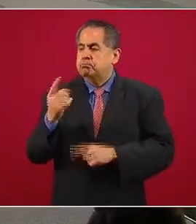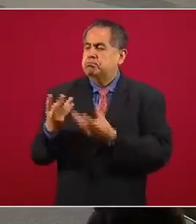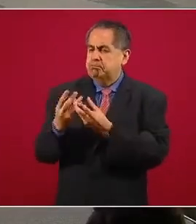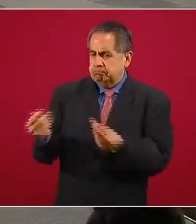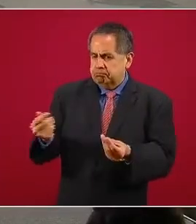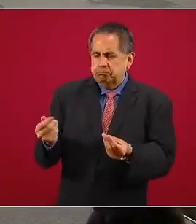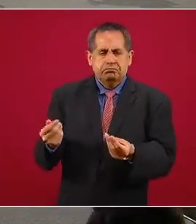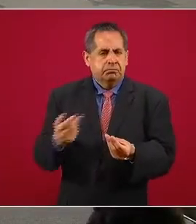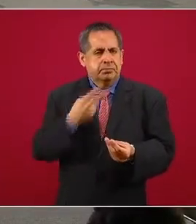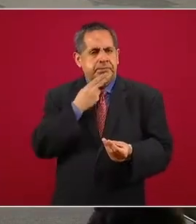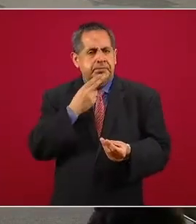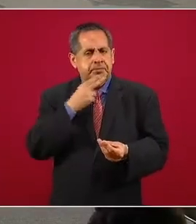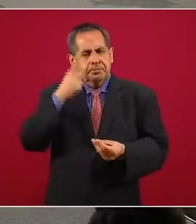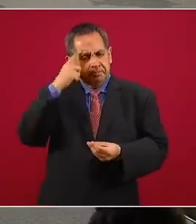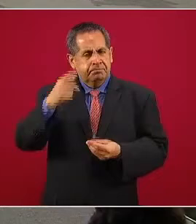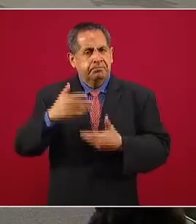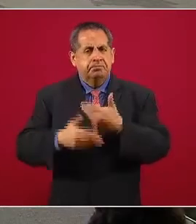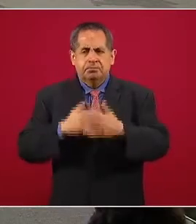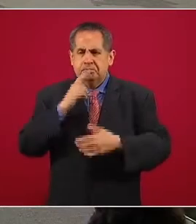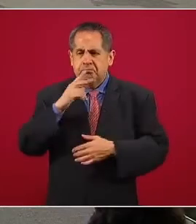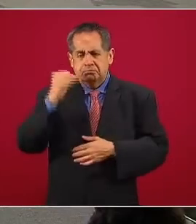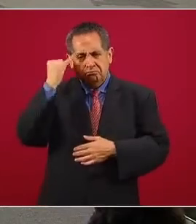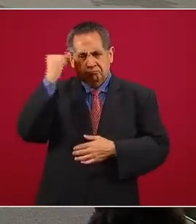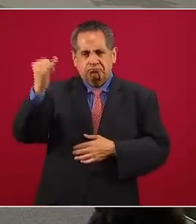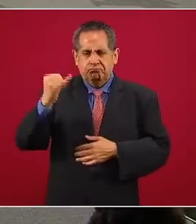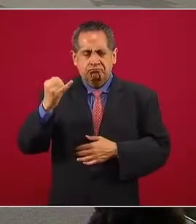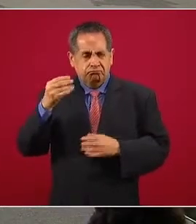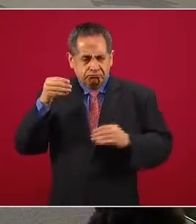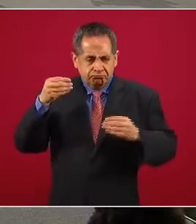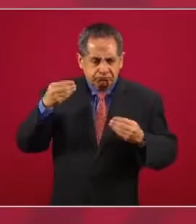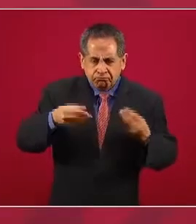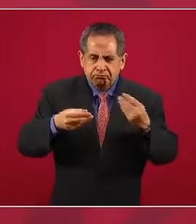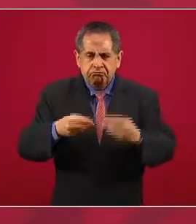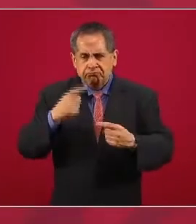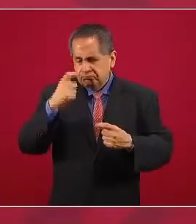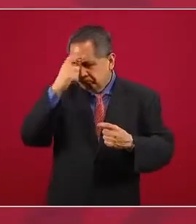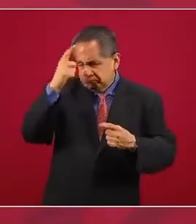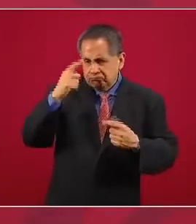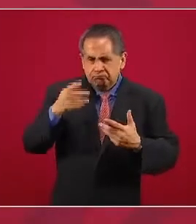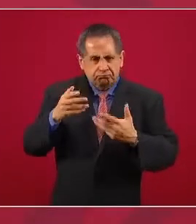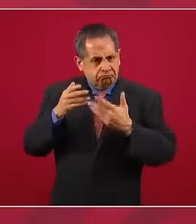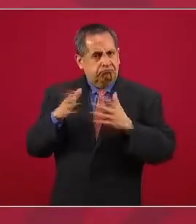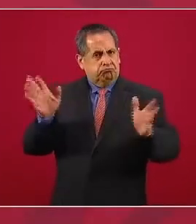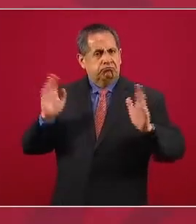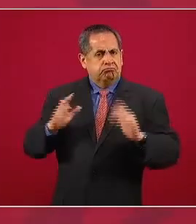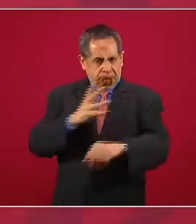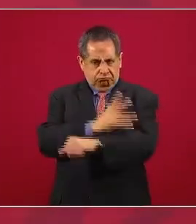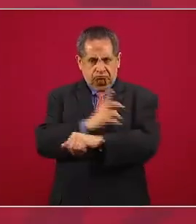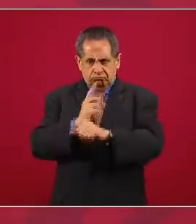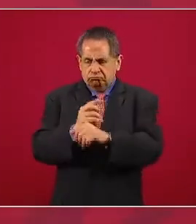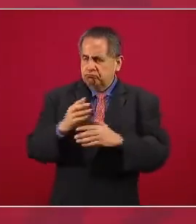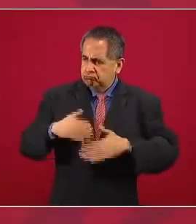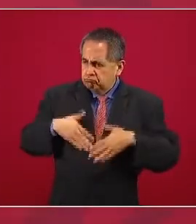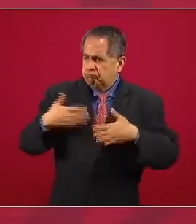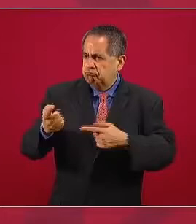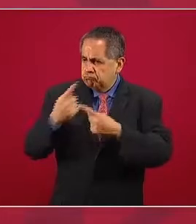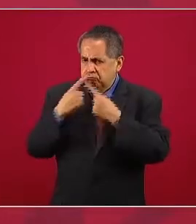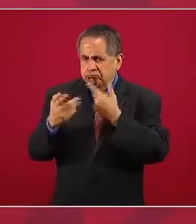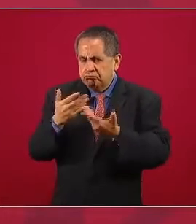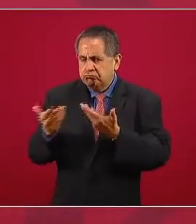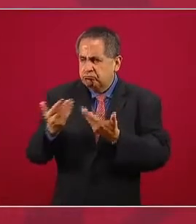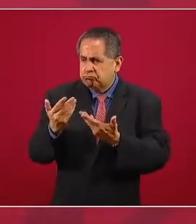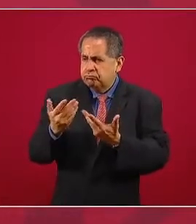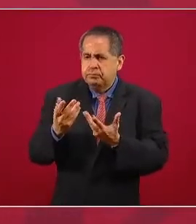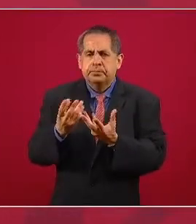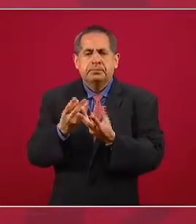diferencia y siempre de una manera creativa, una manera abierta, transparente, encontrar